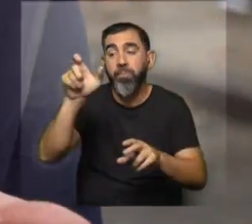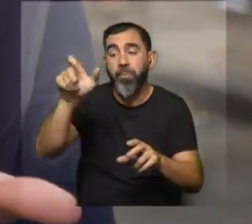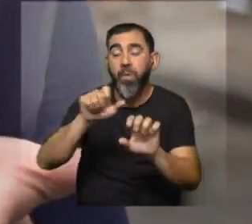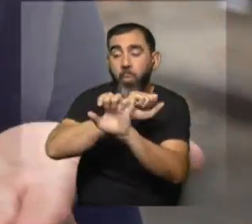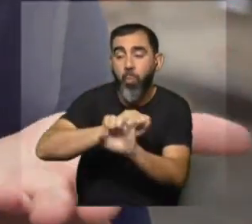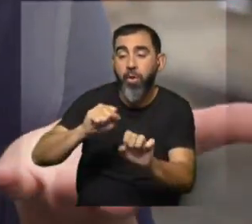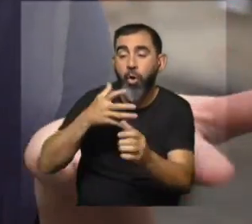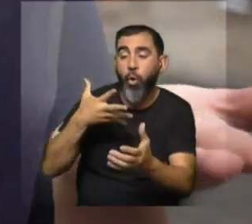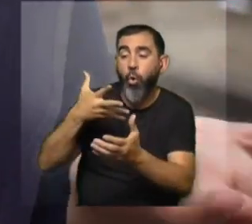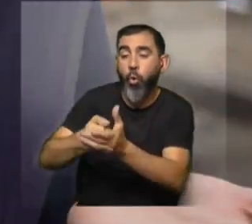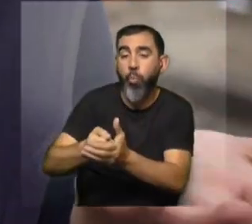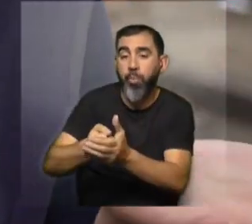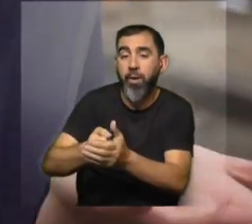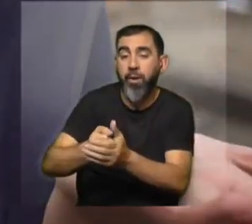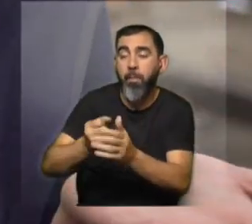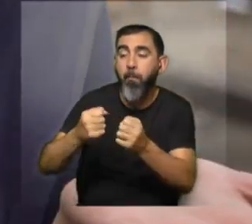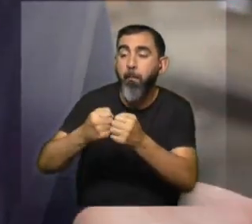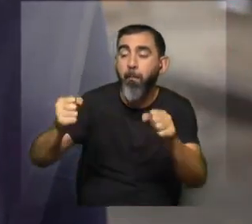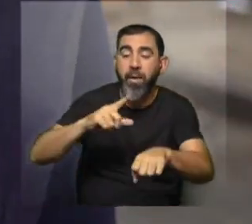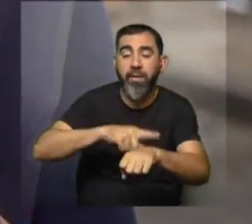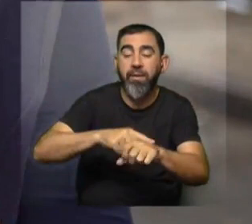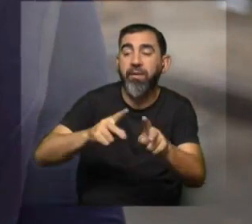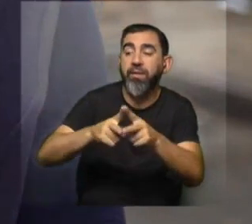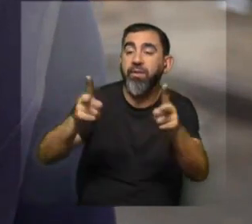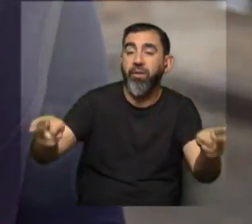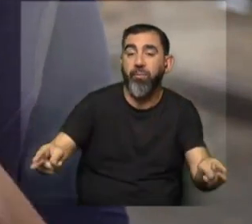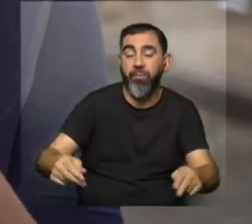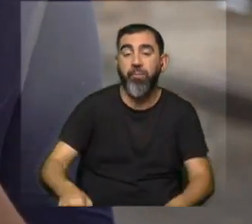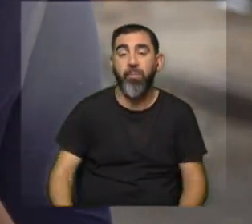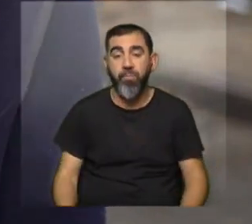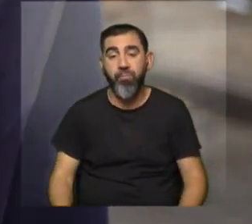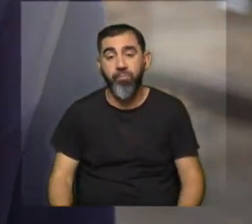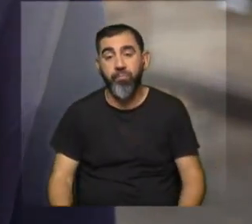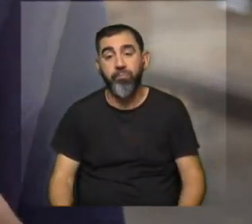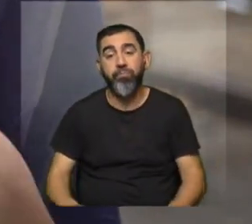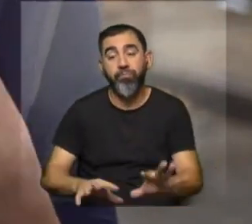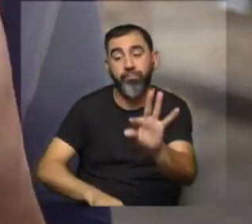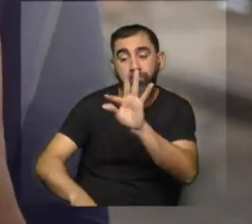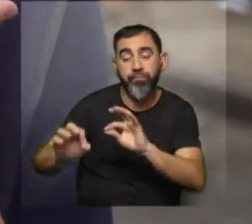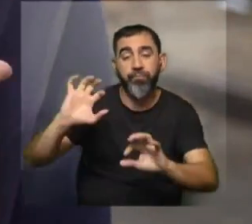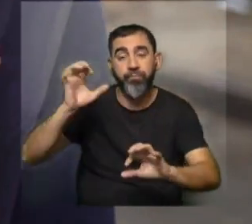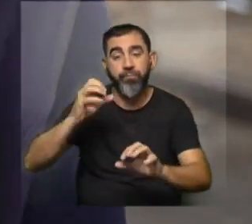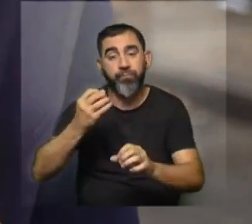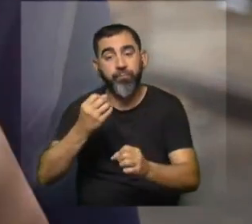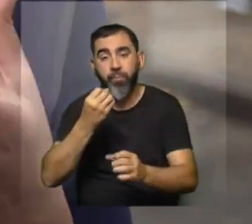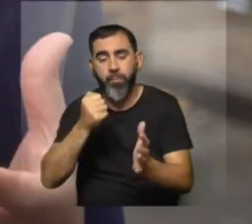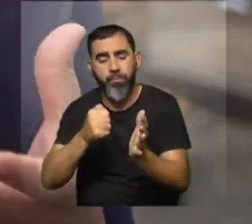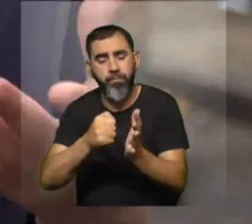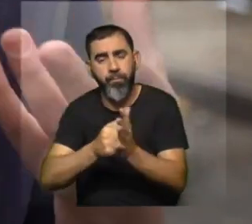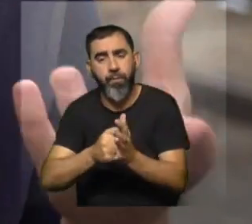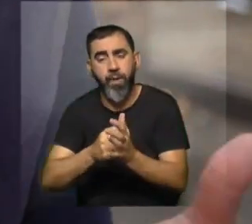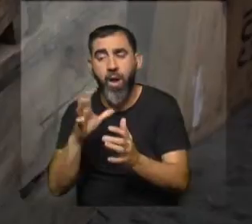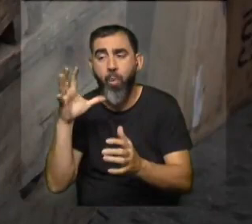ese producto durante periodos cada vez más largos, también para seleccionar frutas más firmes que toleren mejor